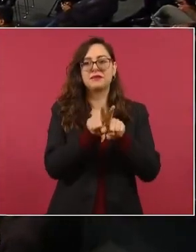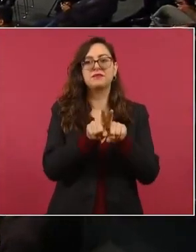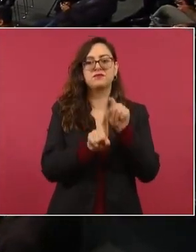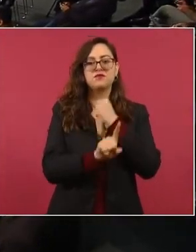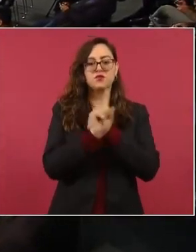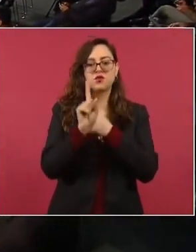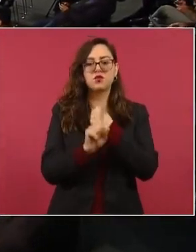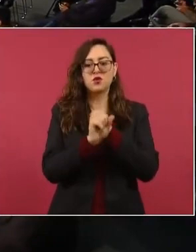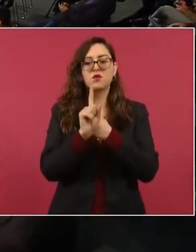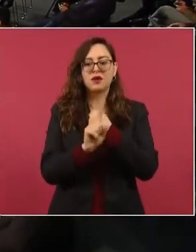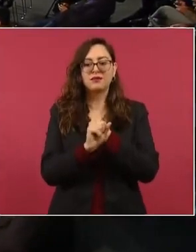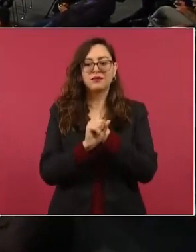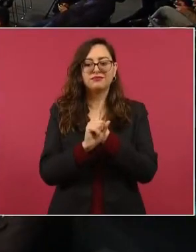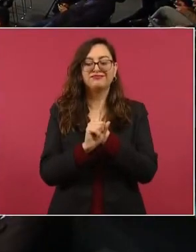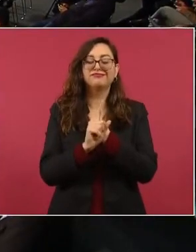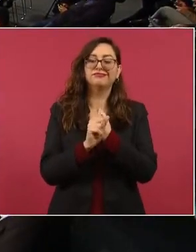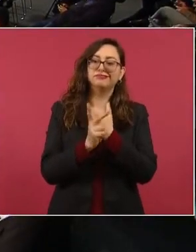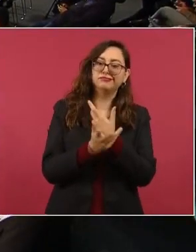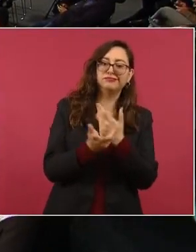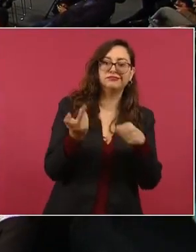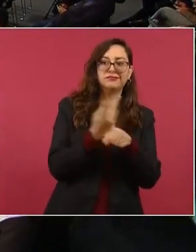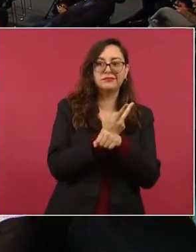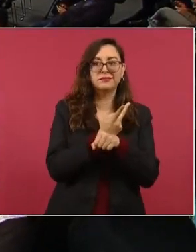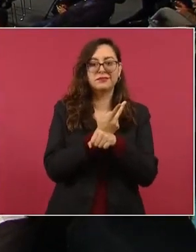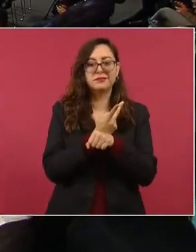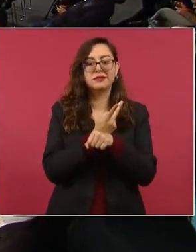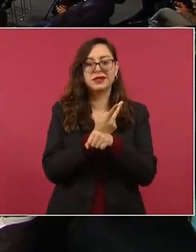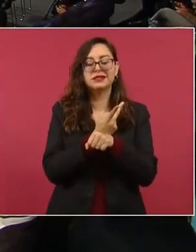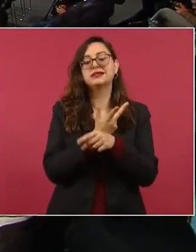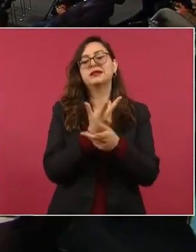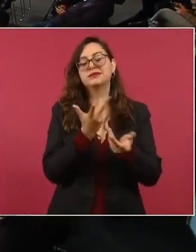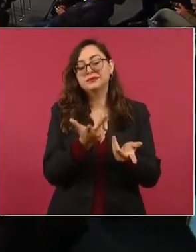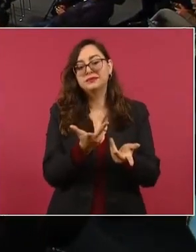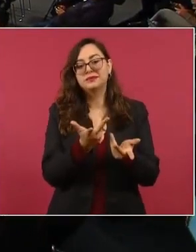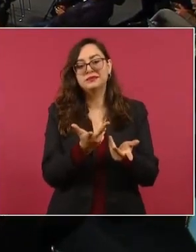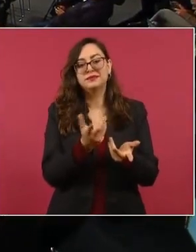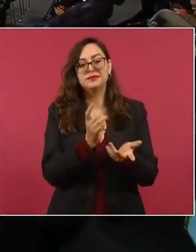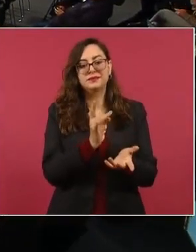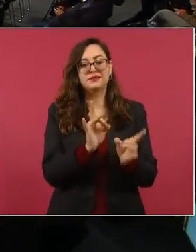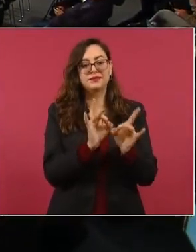lejos de pues hacer la encuesta a los turistas de qué le pareció esta situación